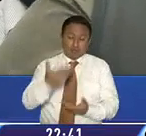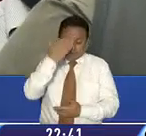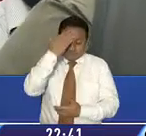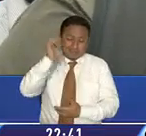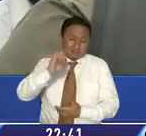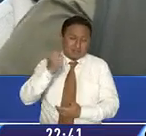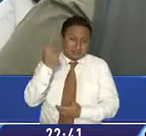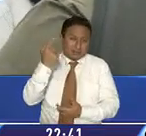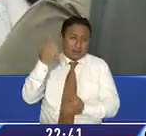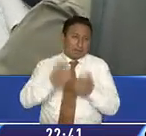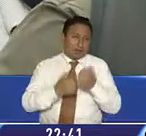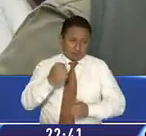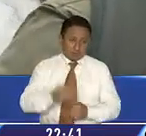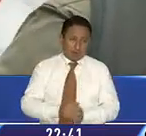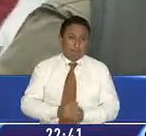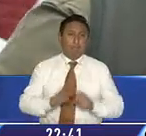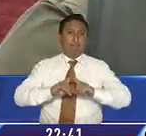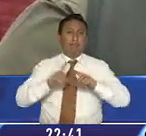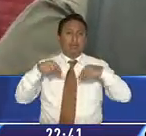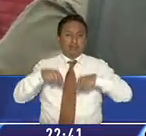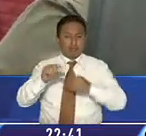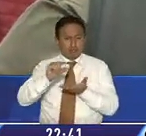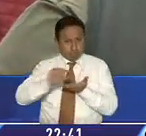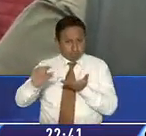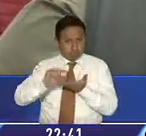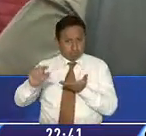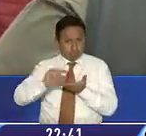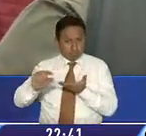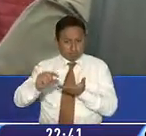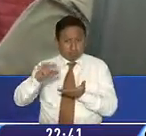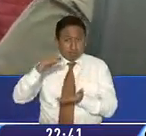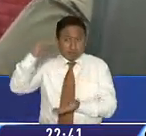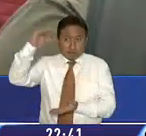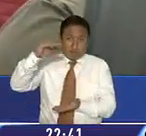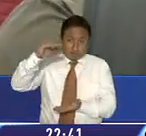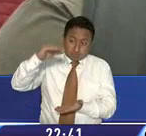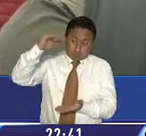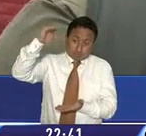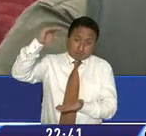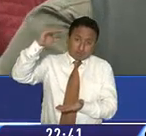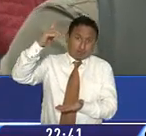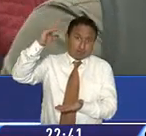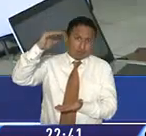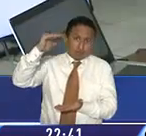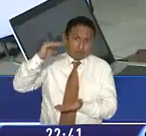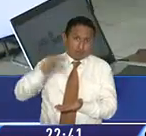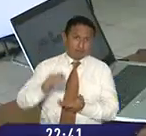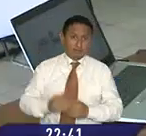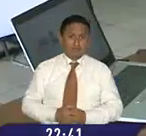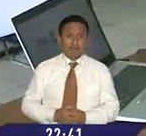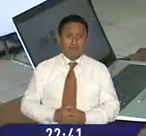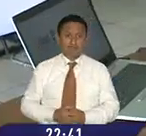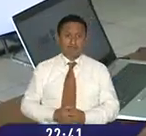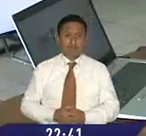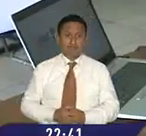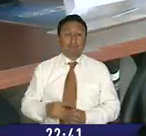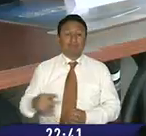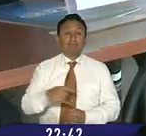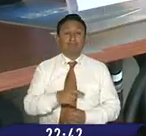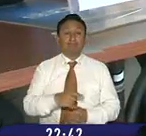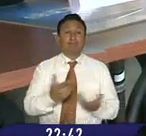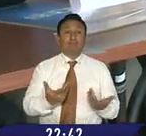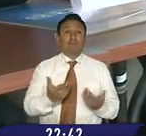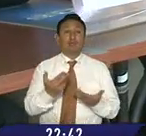problema, pero sí hay que ir entregando poco a poco para que no se radicalice, sí, la crisis que tiene el IES. El mecanismo a aplicarse